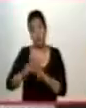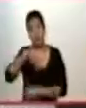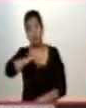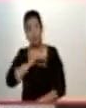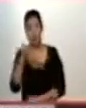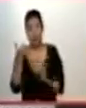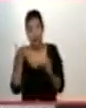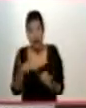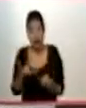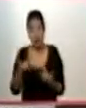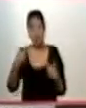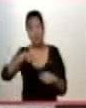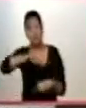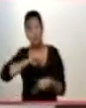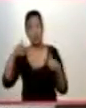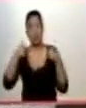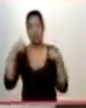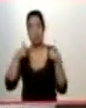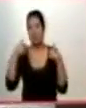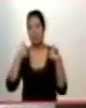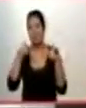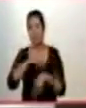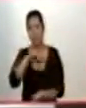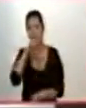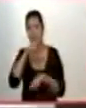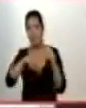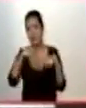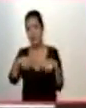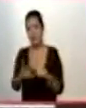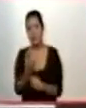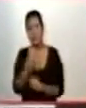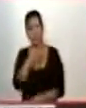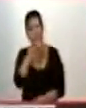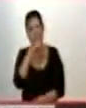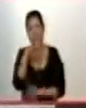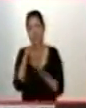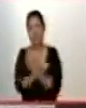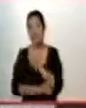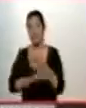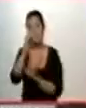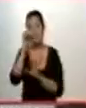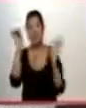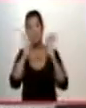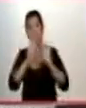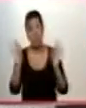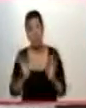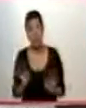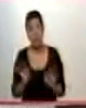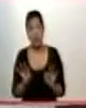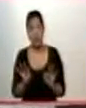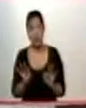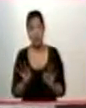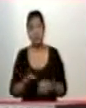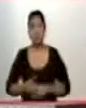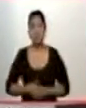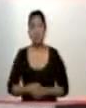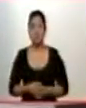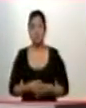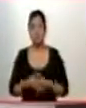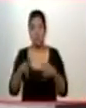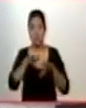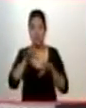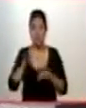hoy sufrimos las terribles consecuencias de esos desarrollos de modelos capitalistas,